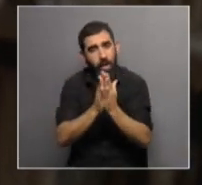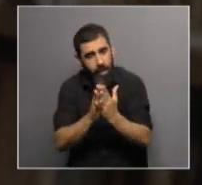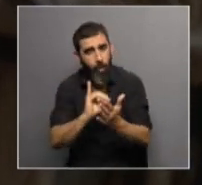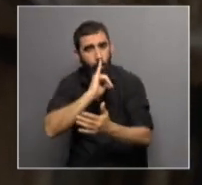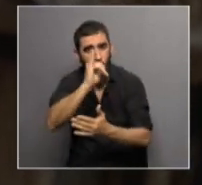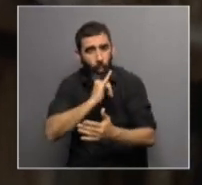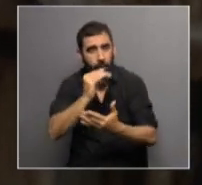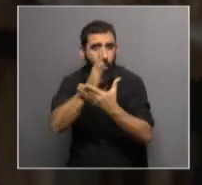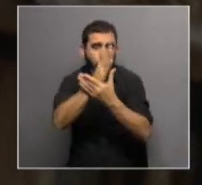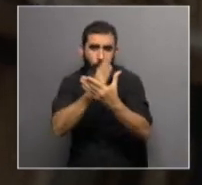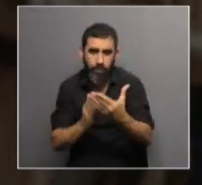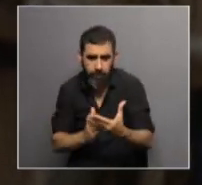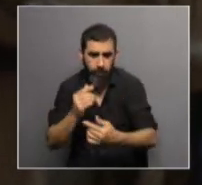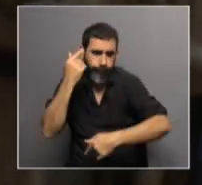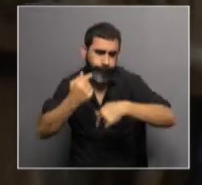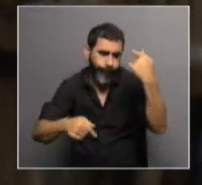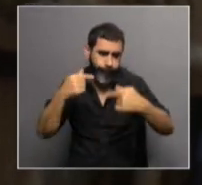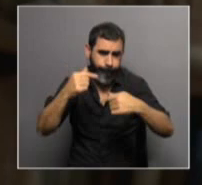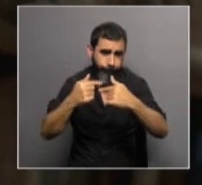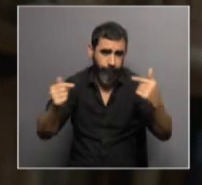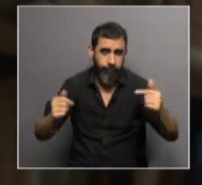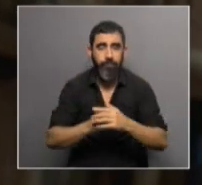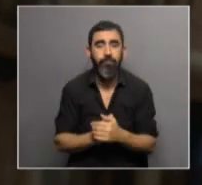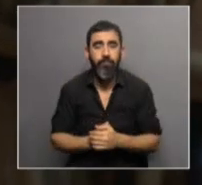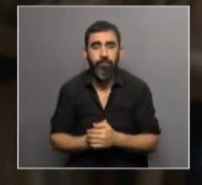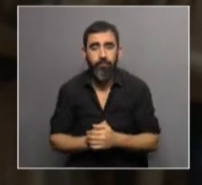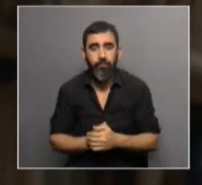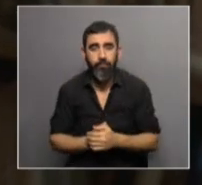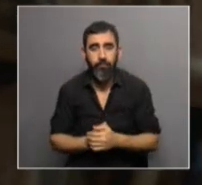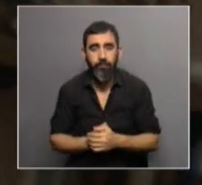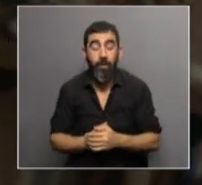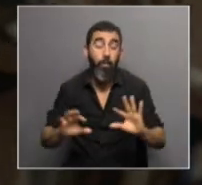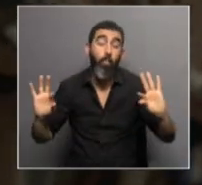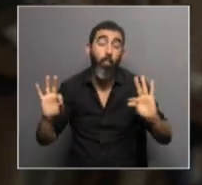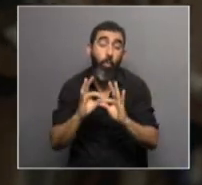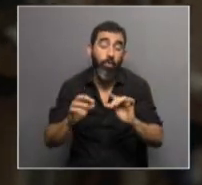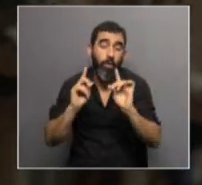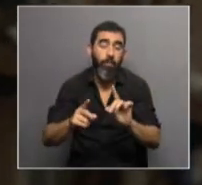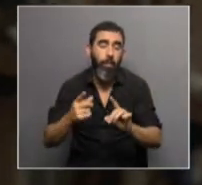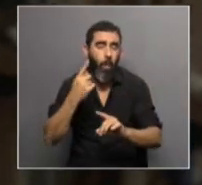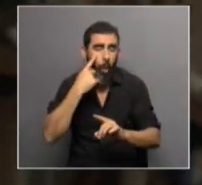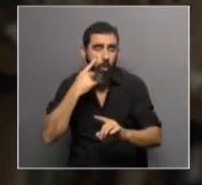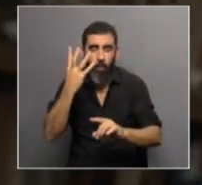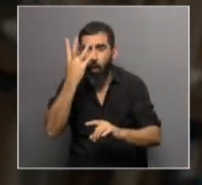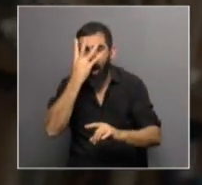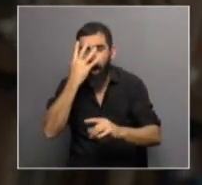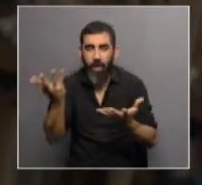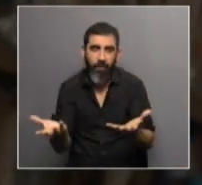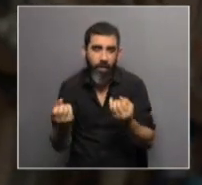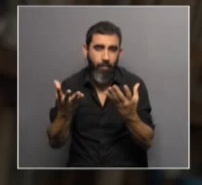poemas cosas y este y para hacer música lo que más me conocen por carnaval porque